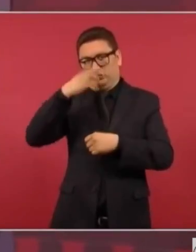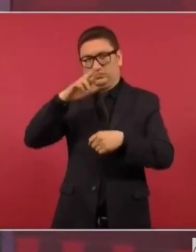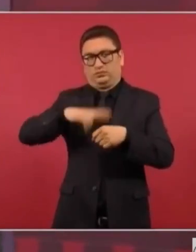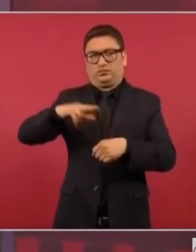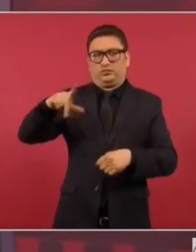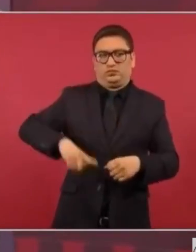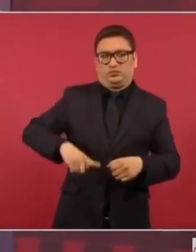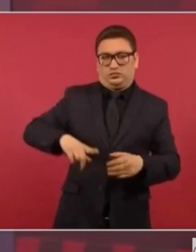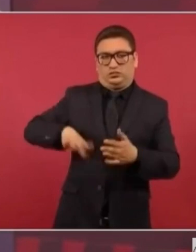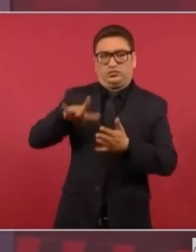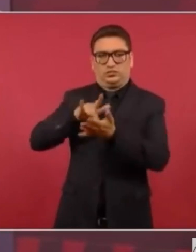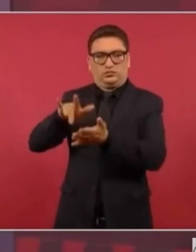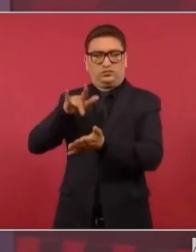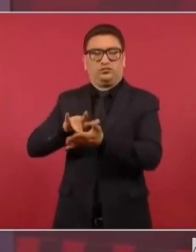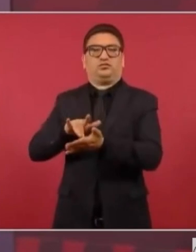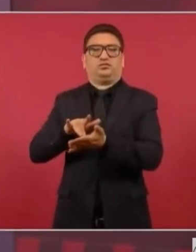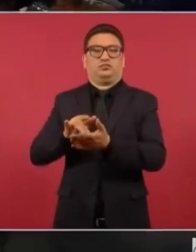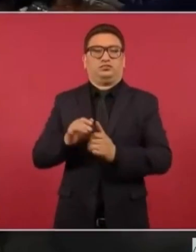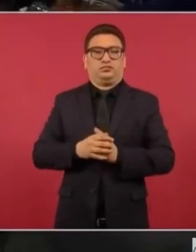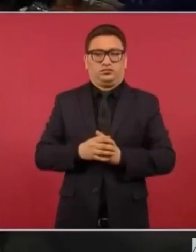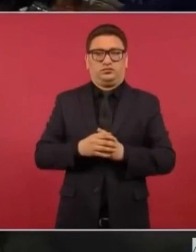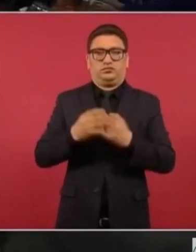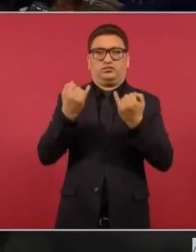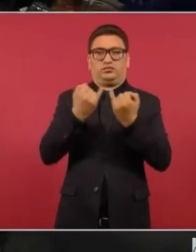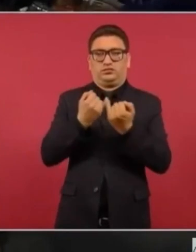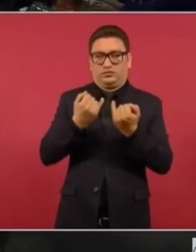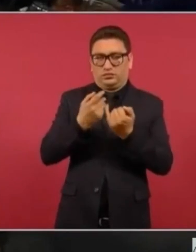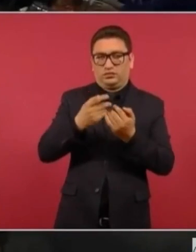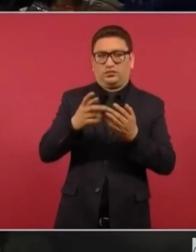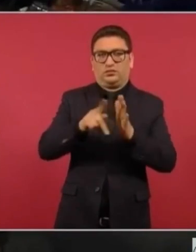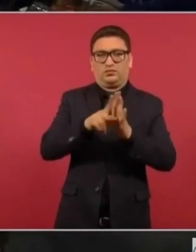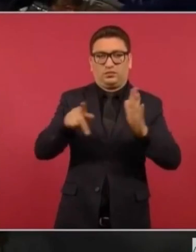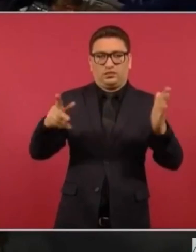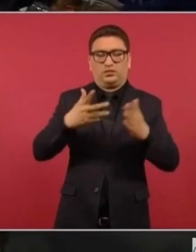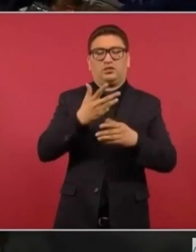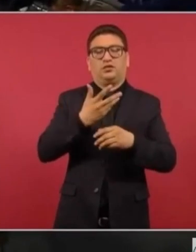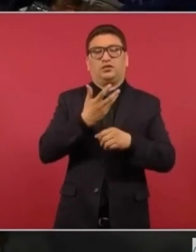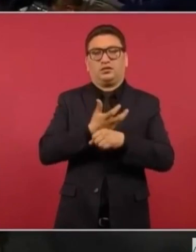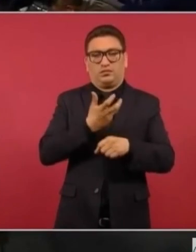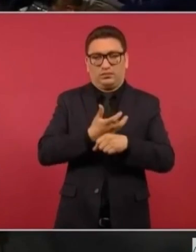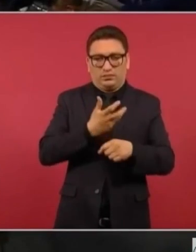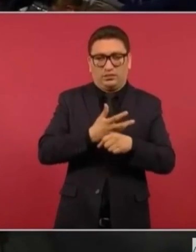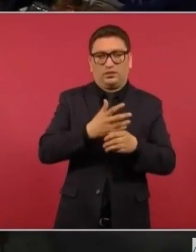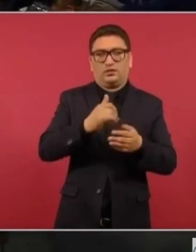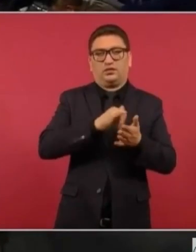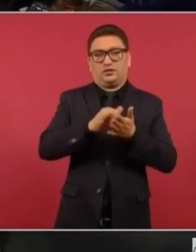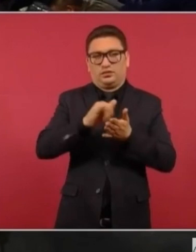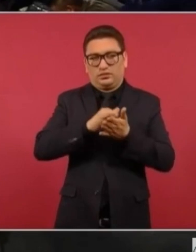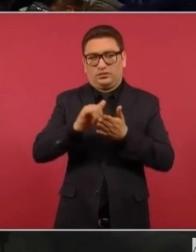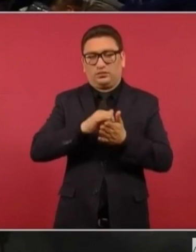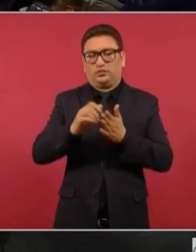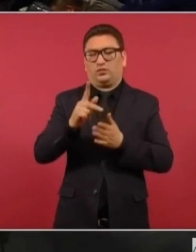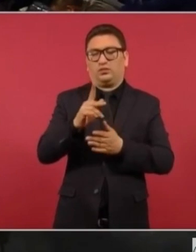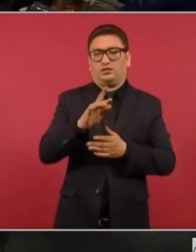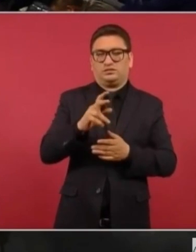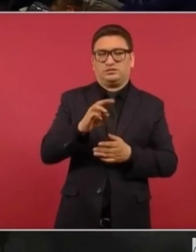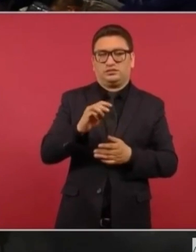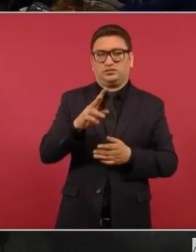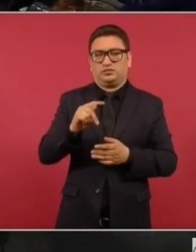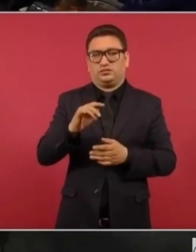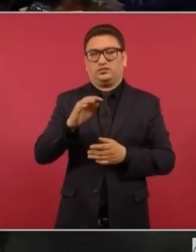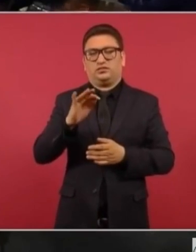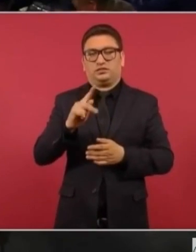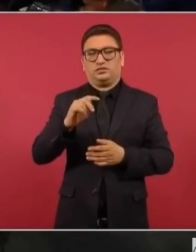extranjeros, de el Wall Street Journal y el New York Times, el Washington Post y el Financial